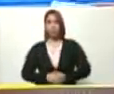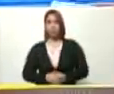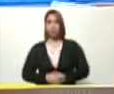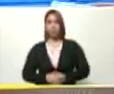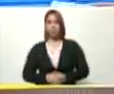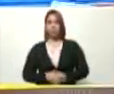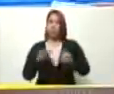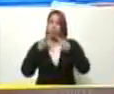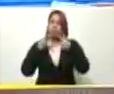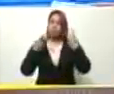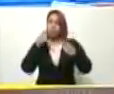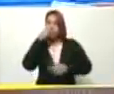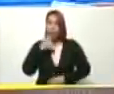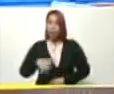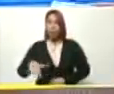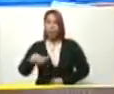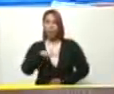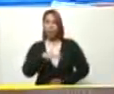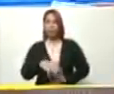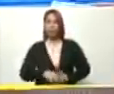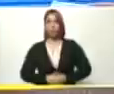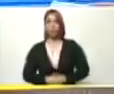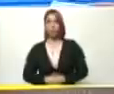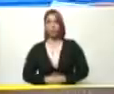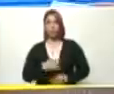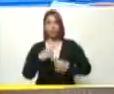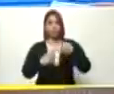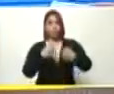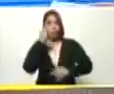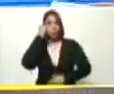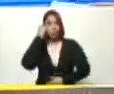le digo a nuestro pueblo, cada día